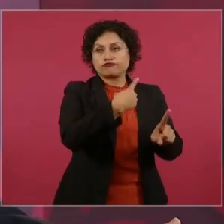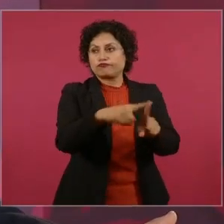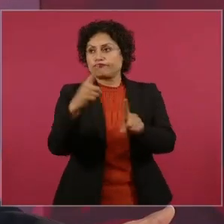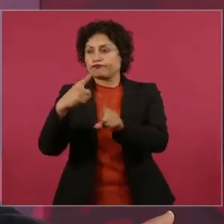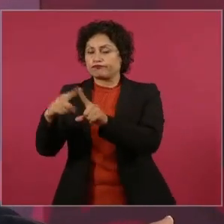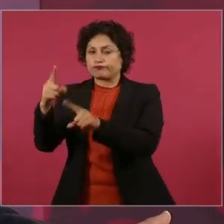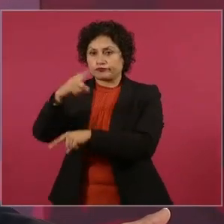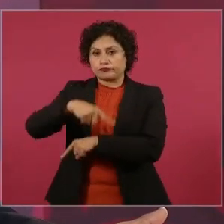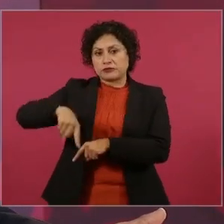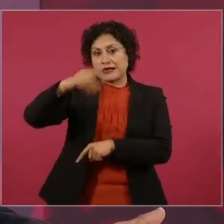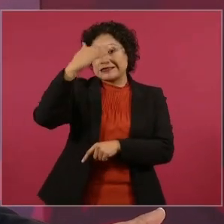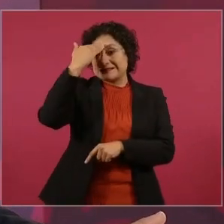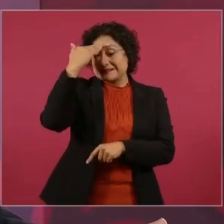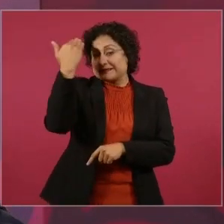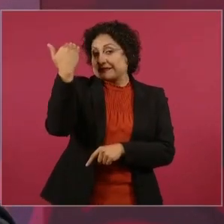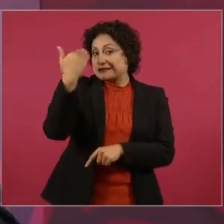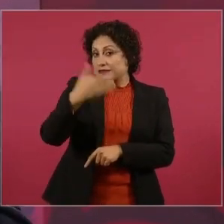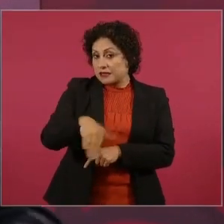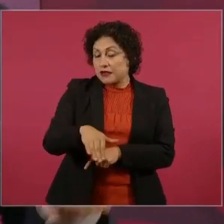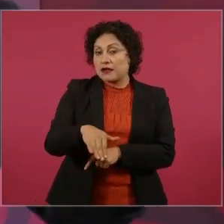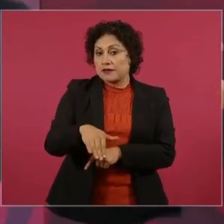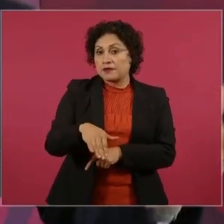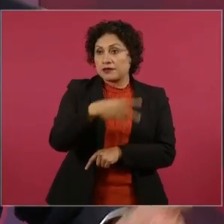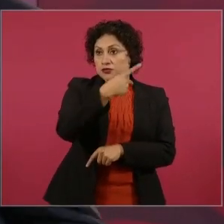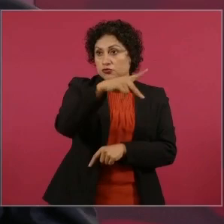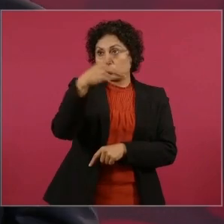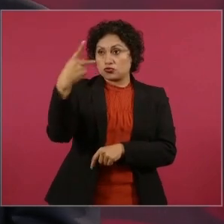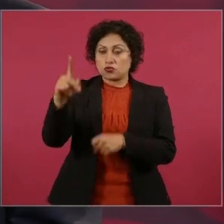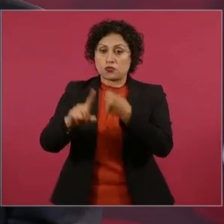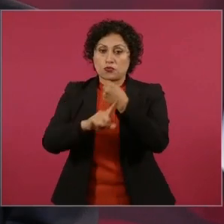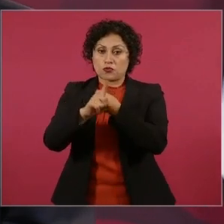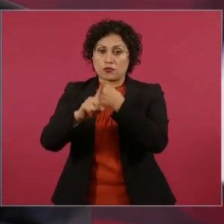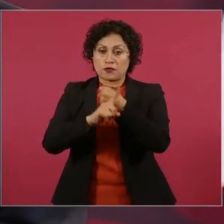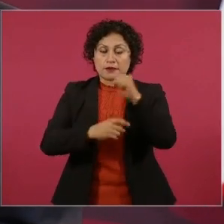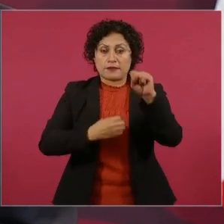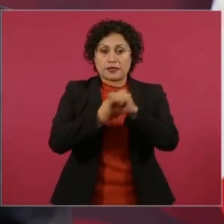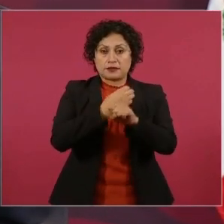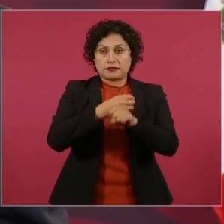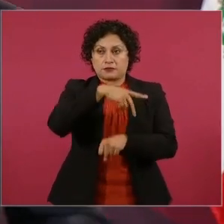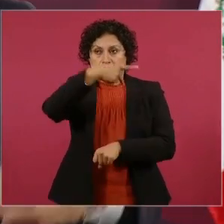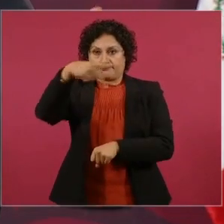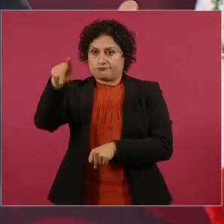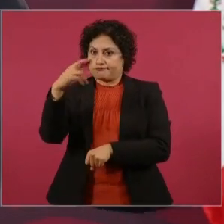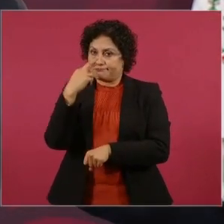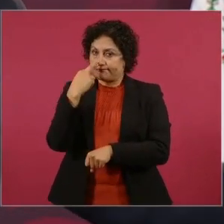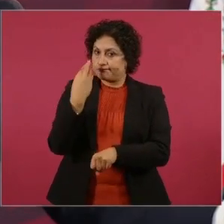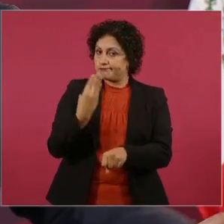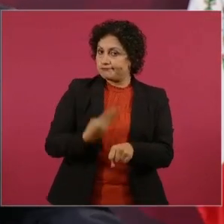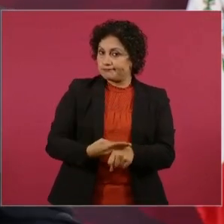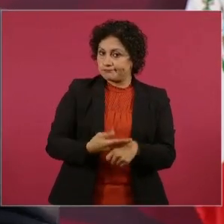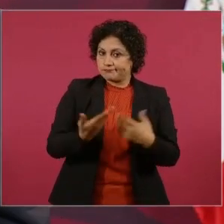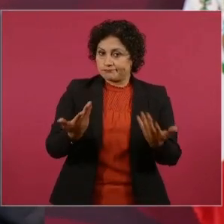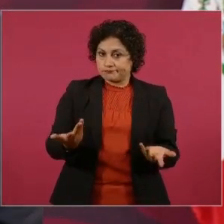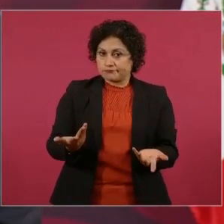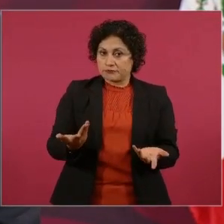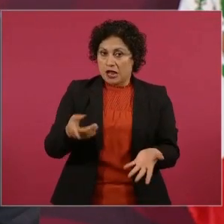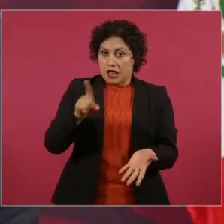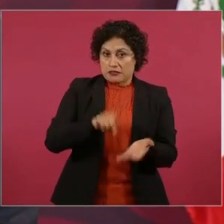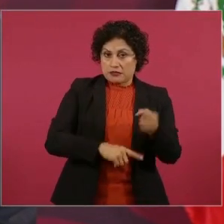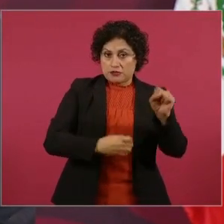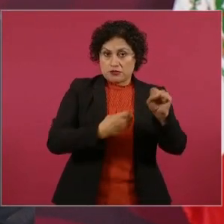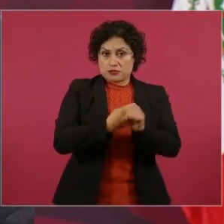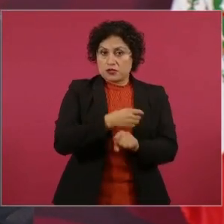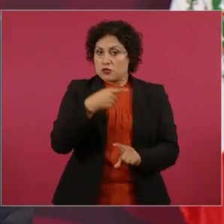les toca enfrentar los problemas Ellos están allá Allá en los